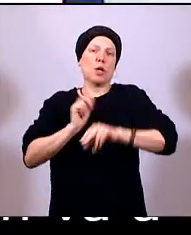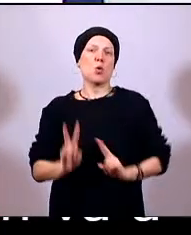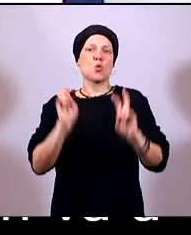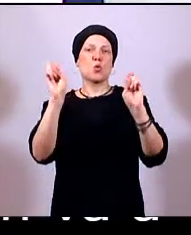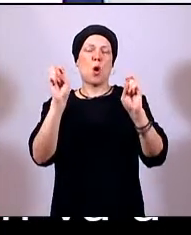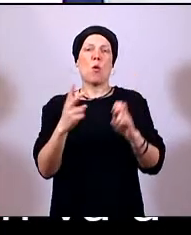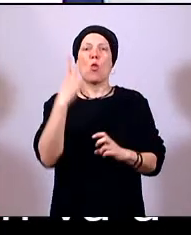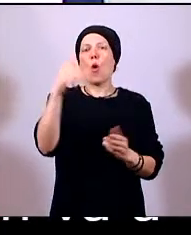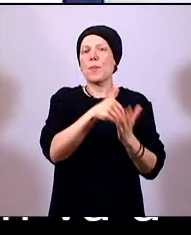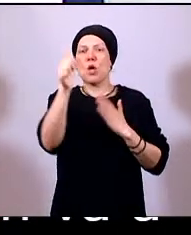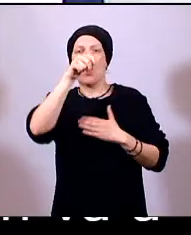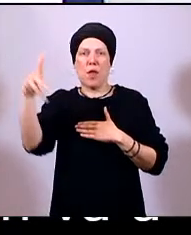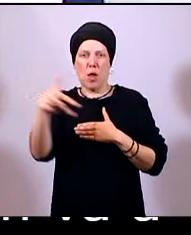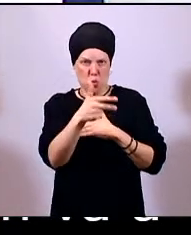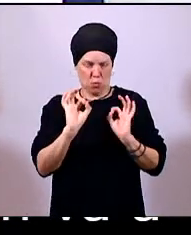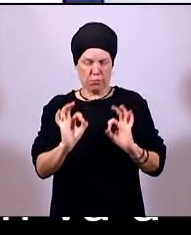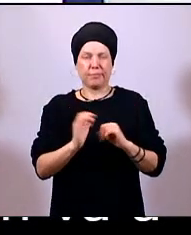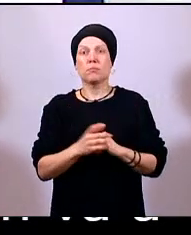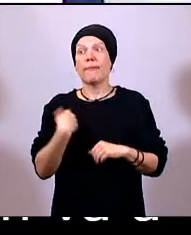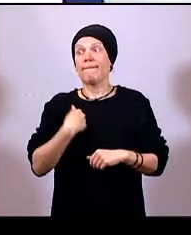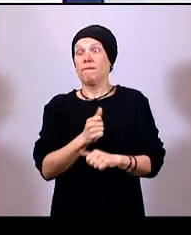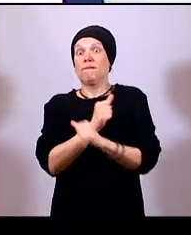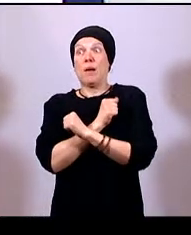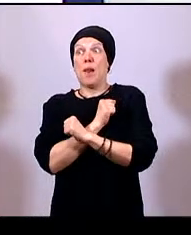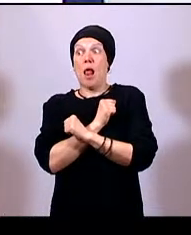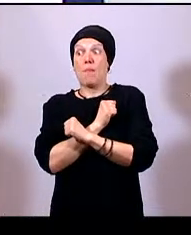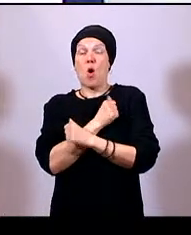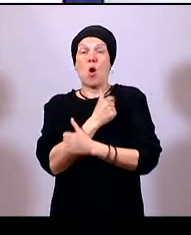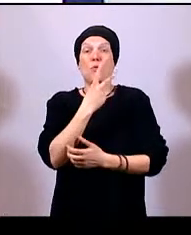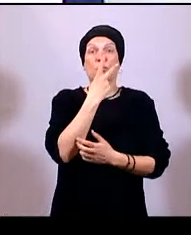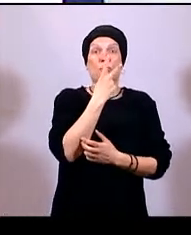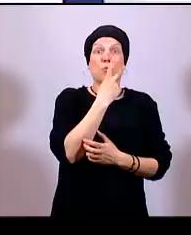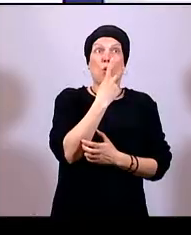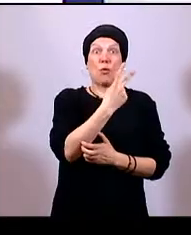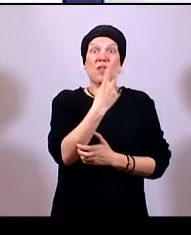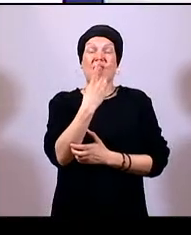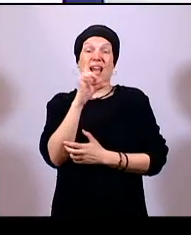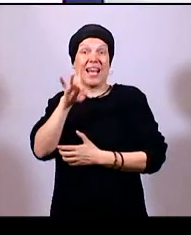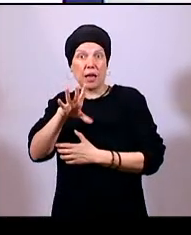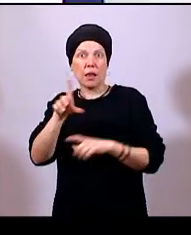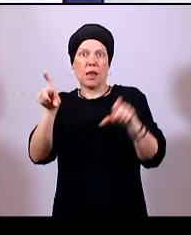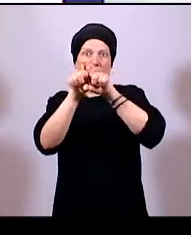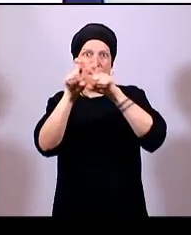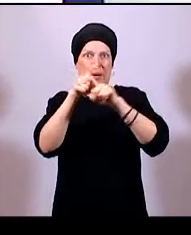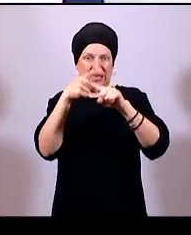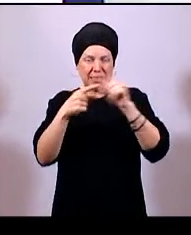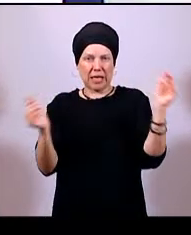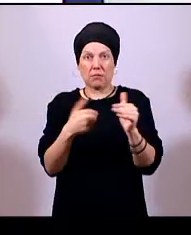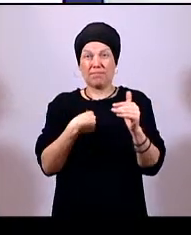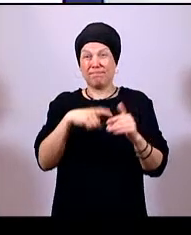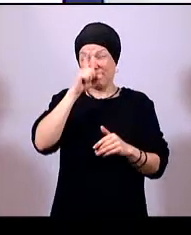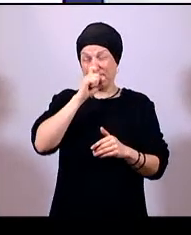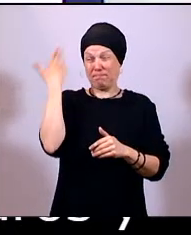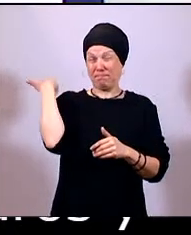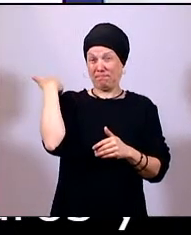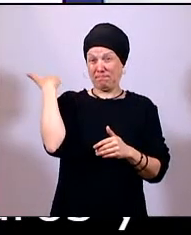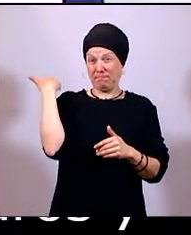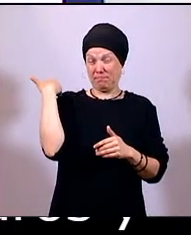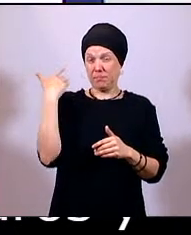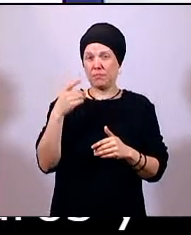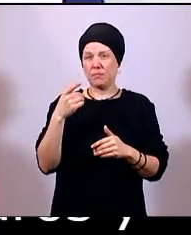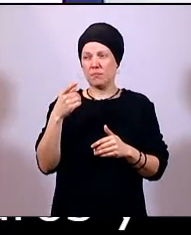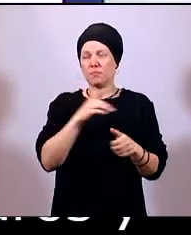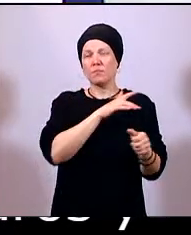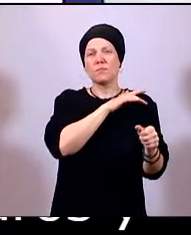2 millones de euros y esperamos alcanzar a 215 pymes. Recordar que la anterior Consolida Pyme cubría